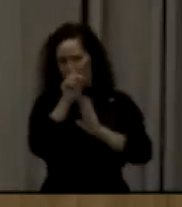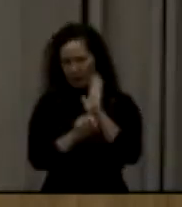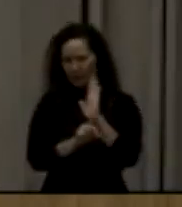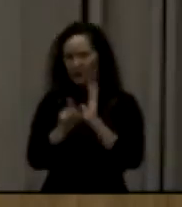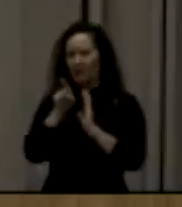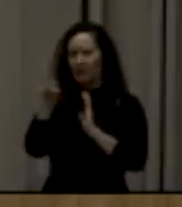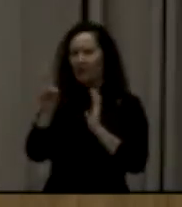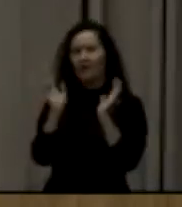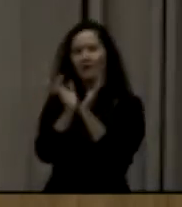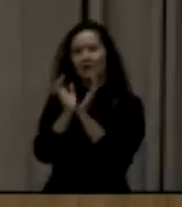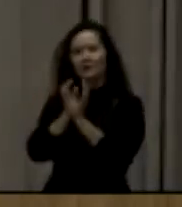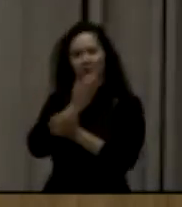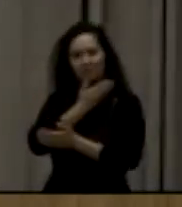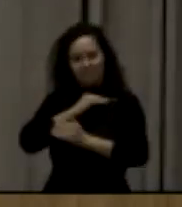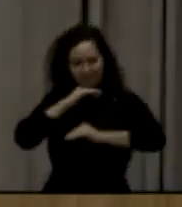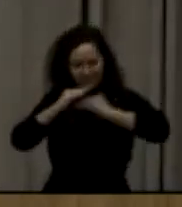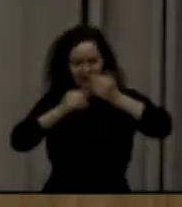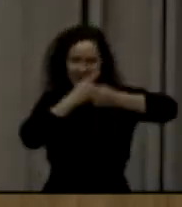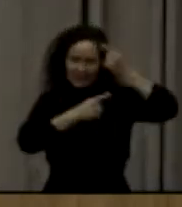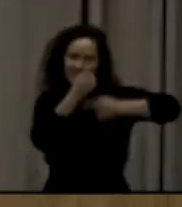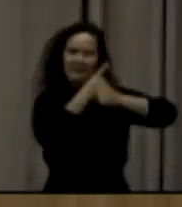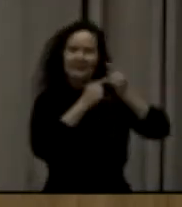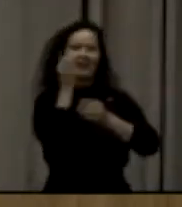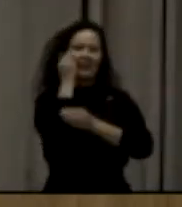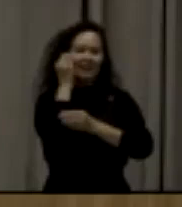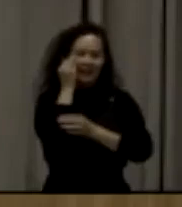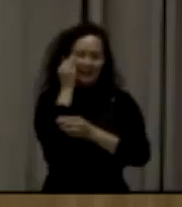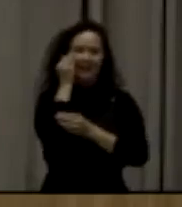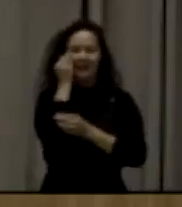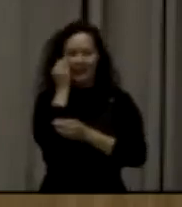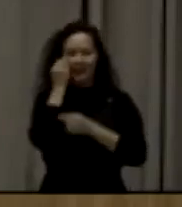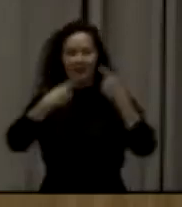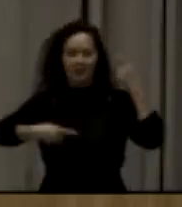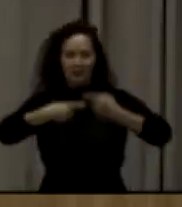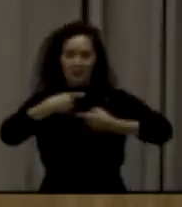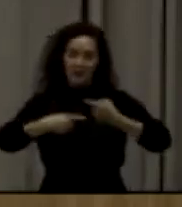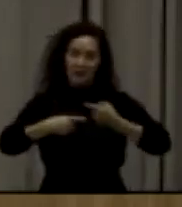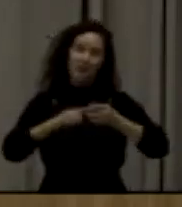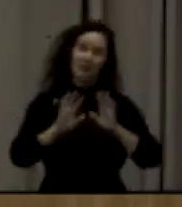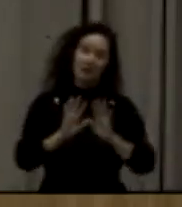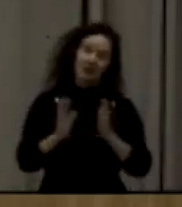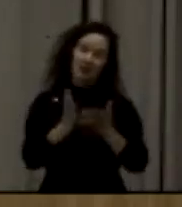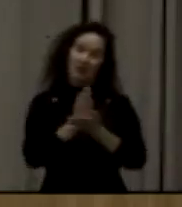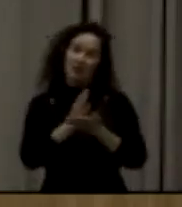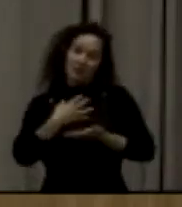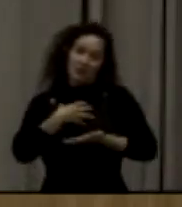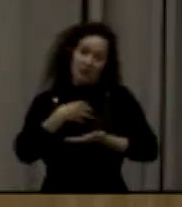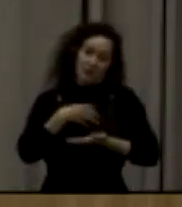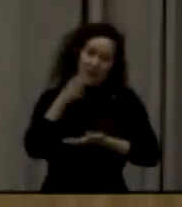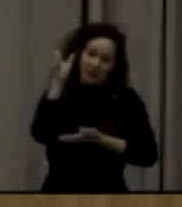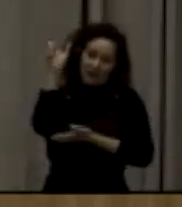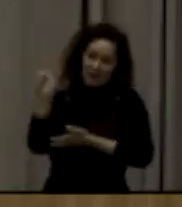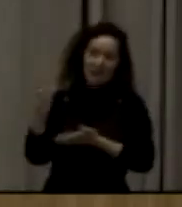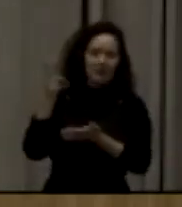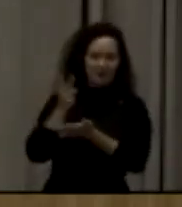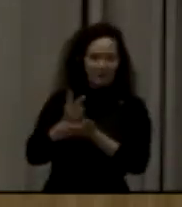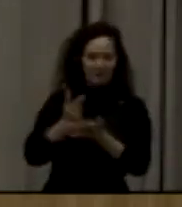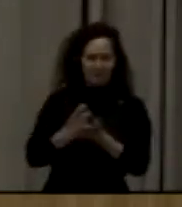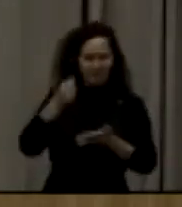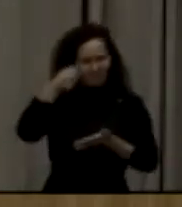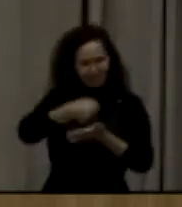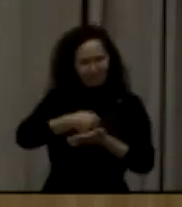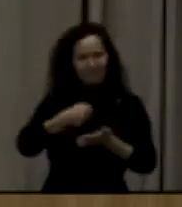han estado haciendo algo ya y tienen sus estrategias políticas y de alguna forma este a pesar de la resistencia de